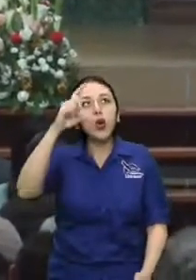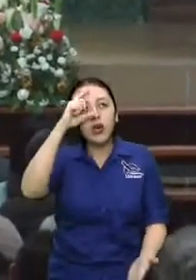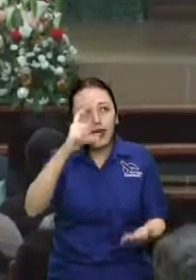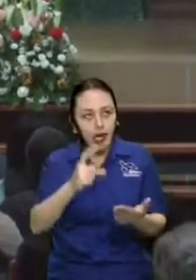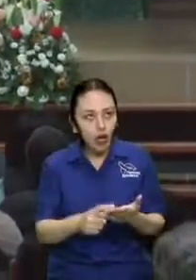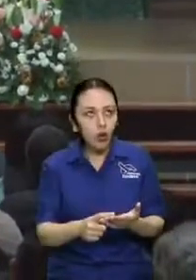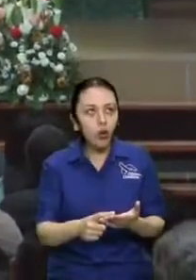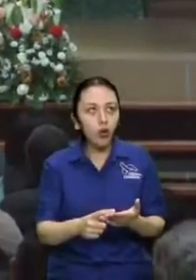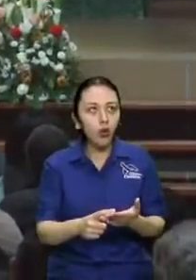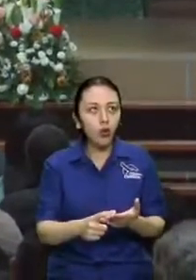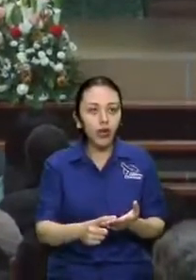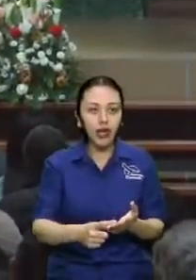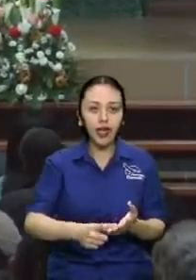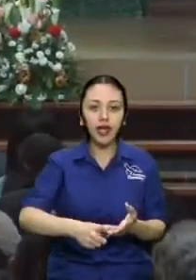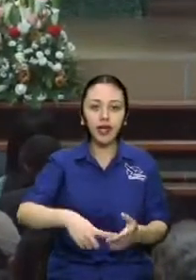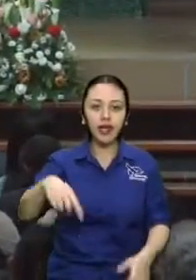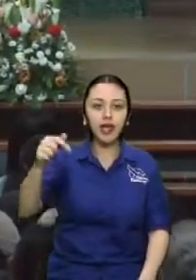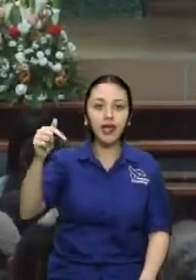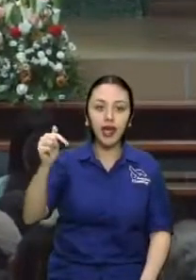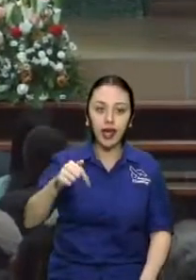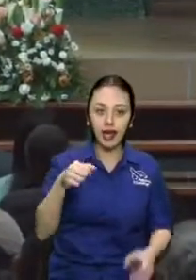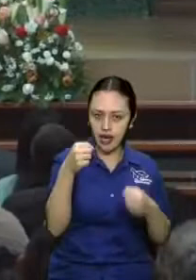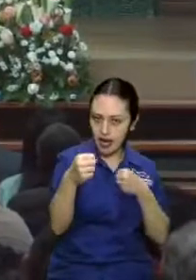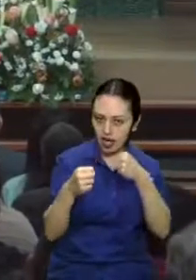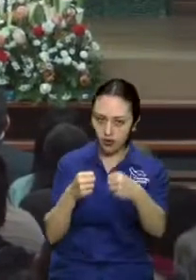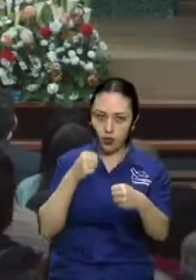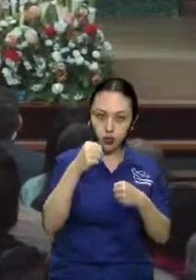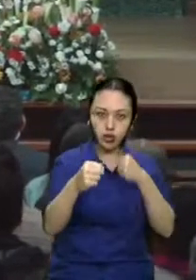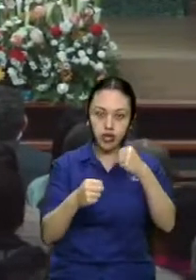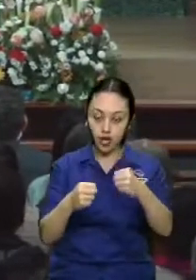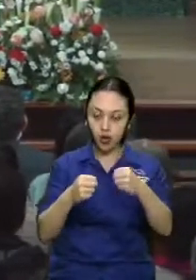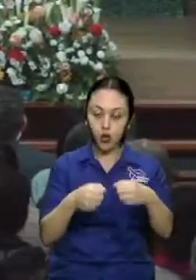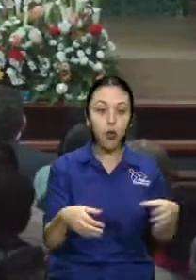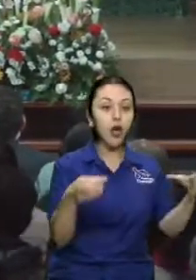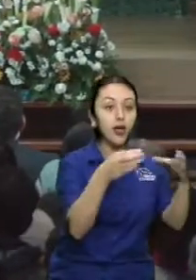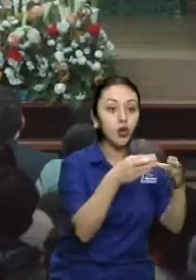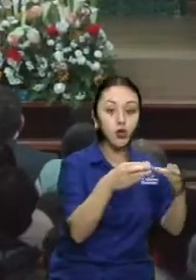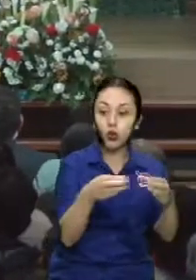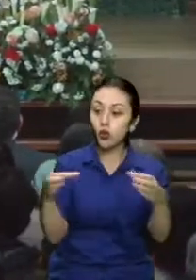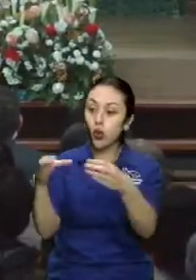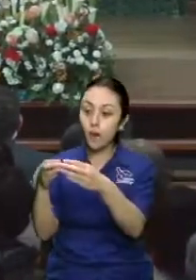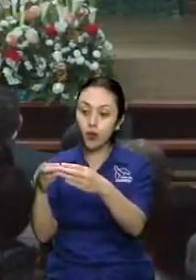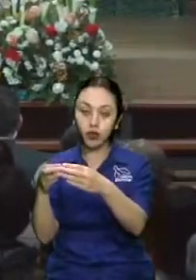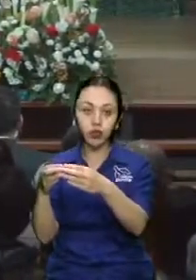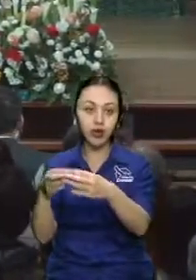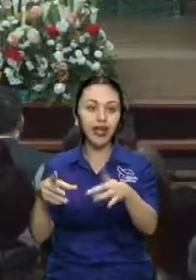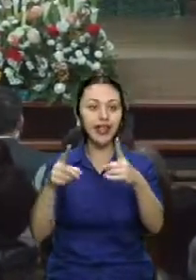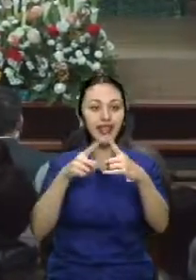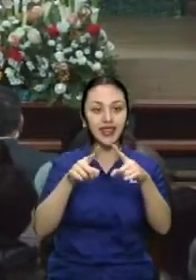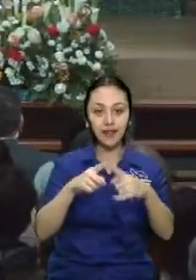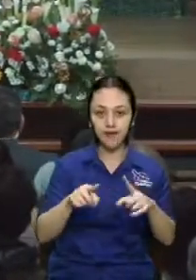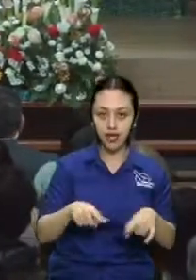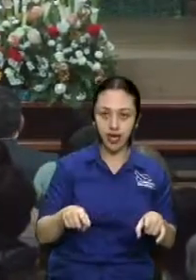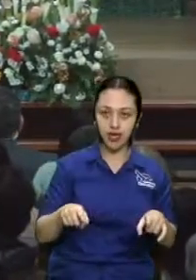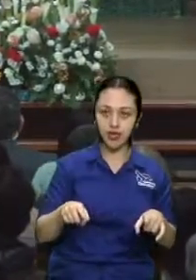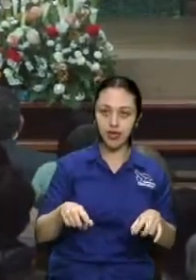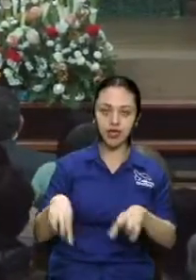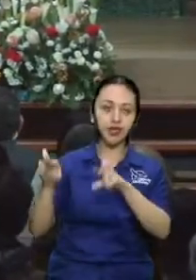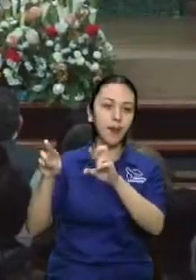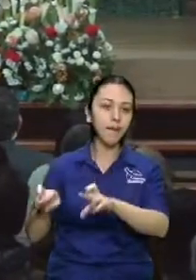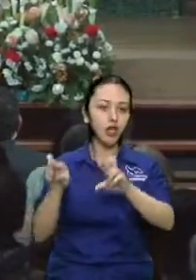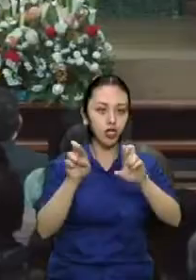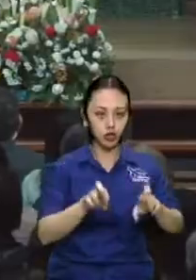pluma, peso medio, peso welter, peso mexicano, peso cubano, peso